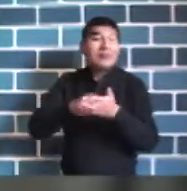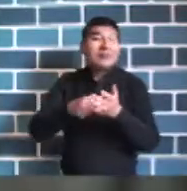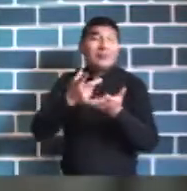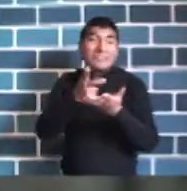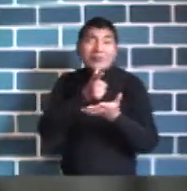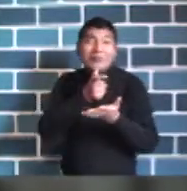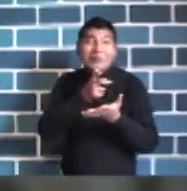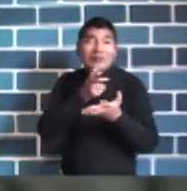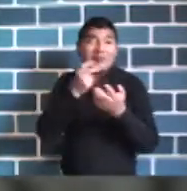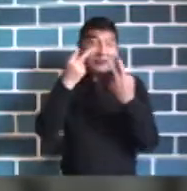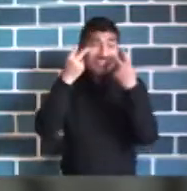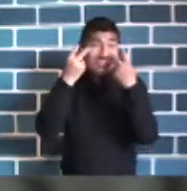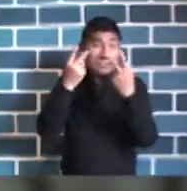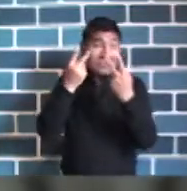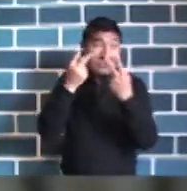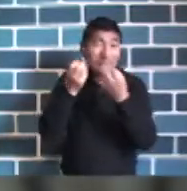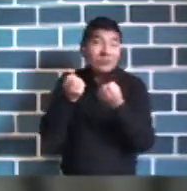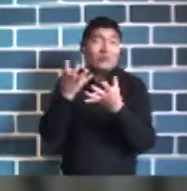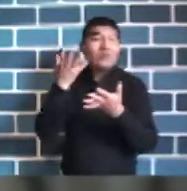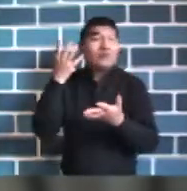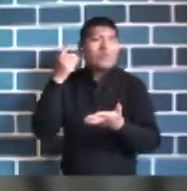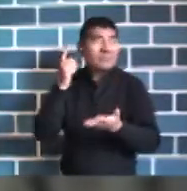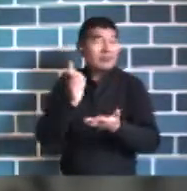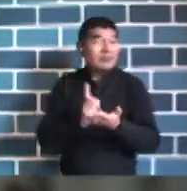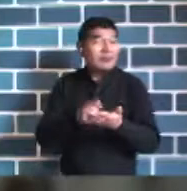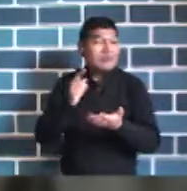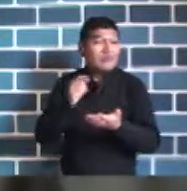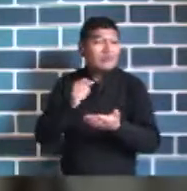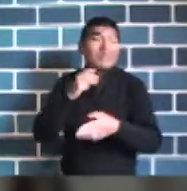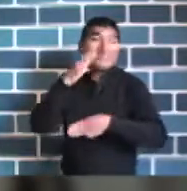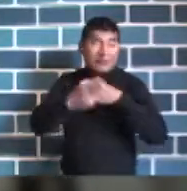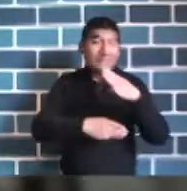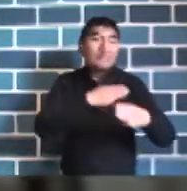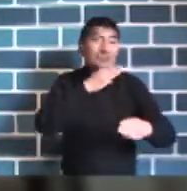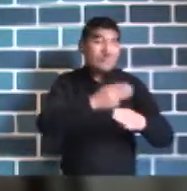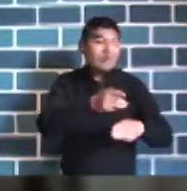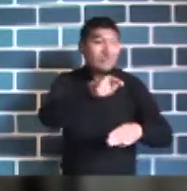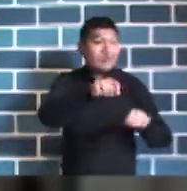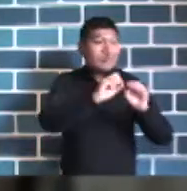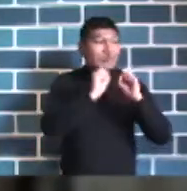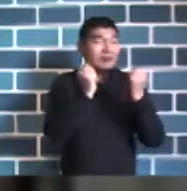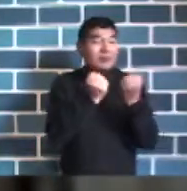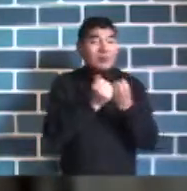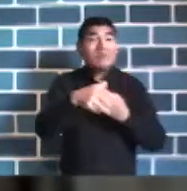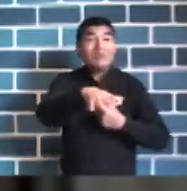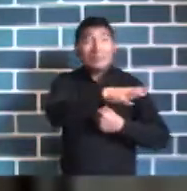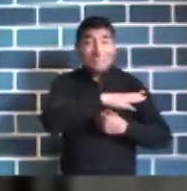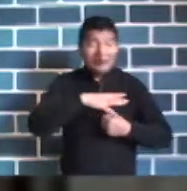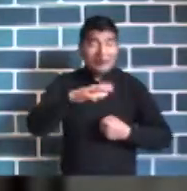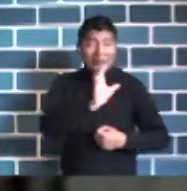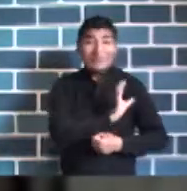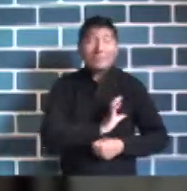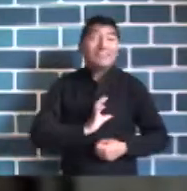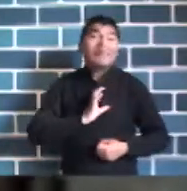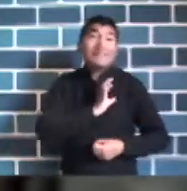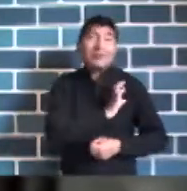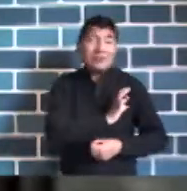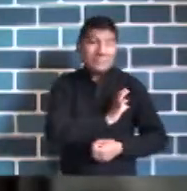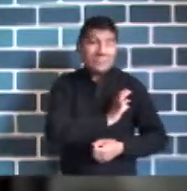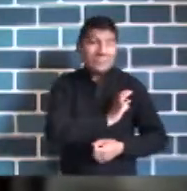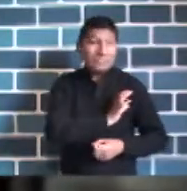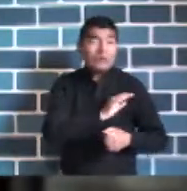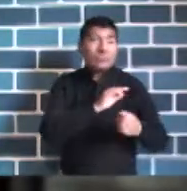escuchar muchas veces es al mundo a la sociedad caracterizada por esta cultura del